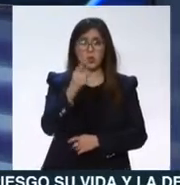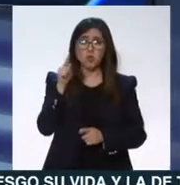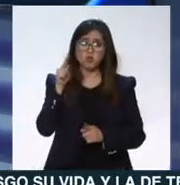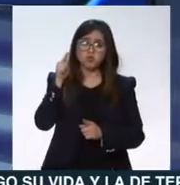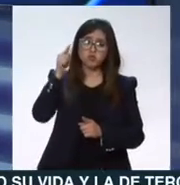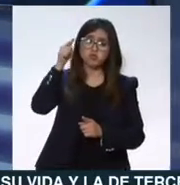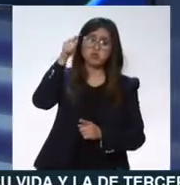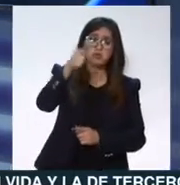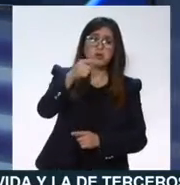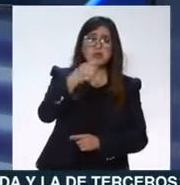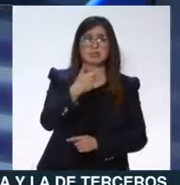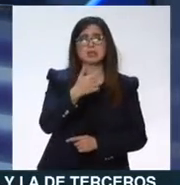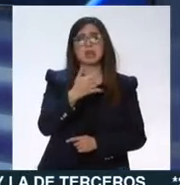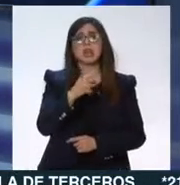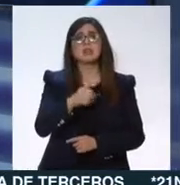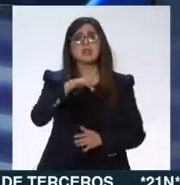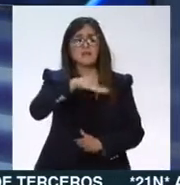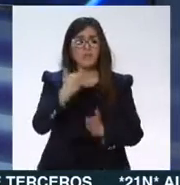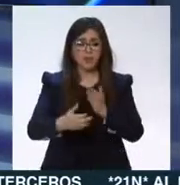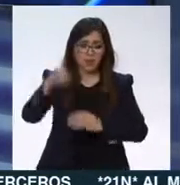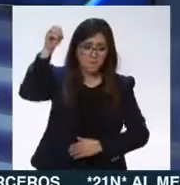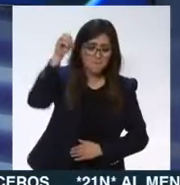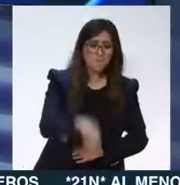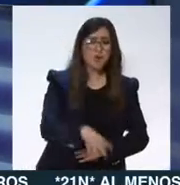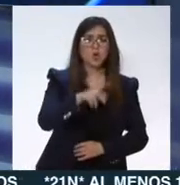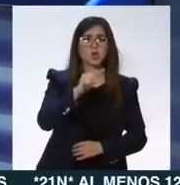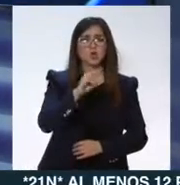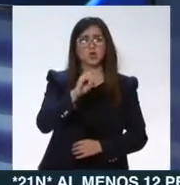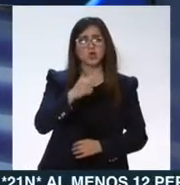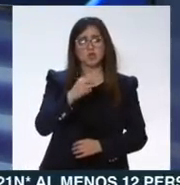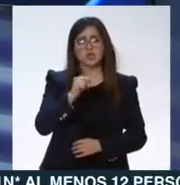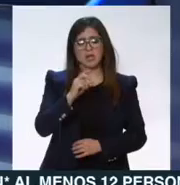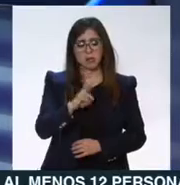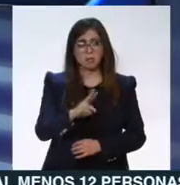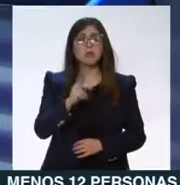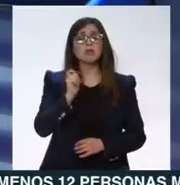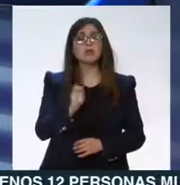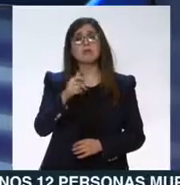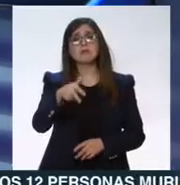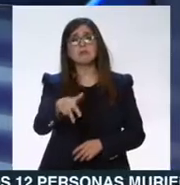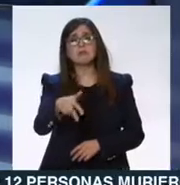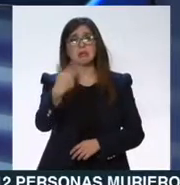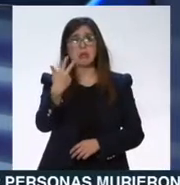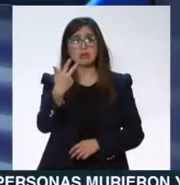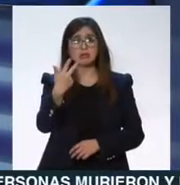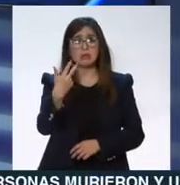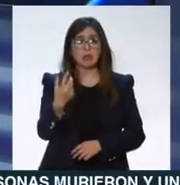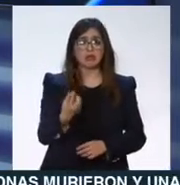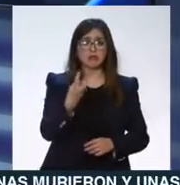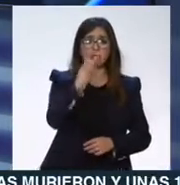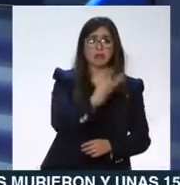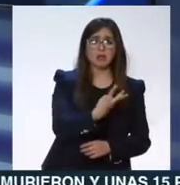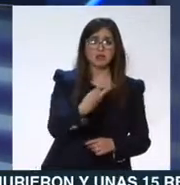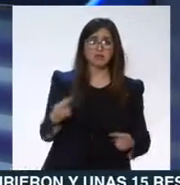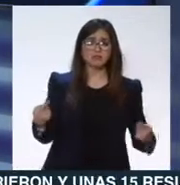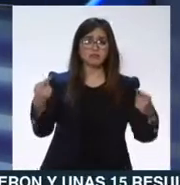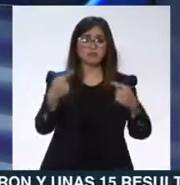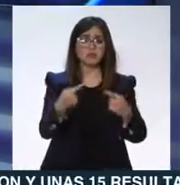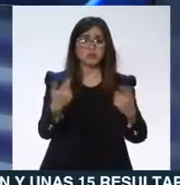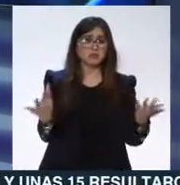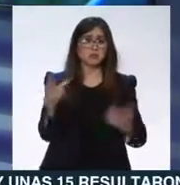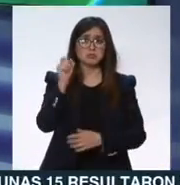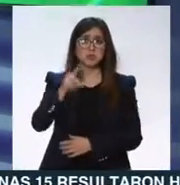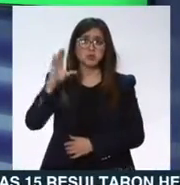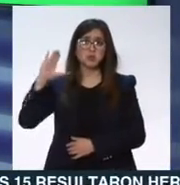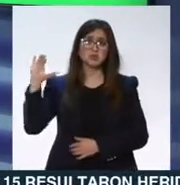tampoco anotó touchdown. El MVP el día de ayer, 13-3, se terminó el Super Bowl, así de feo